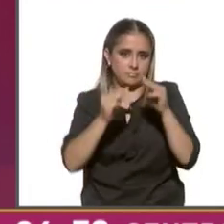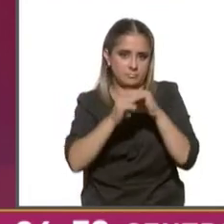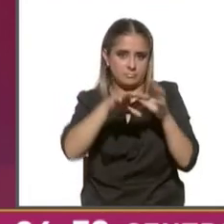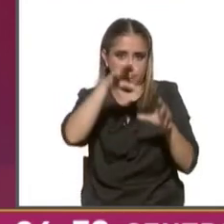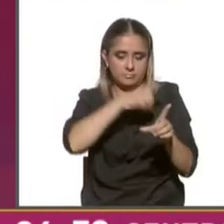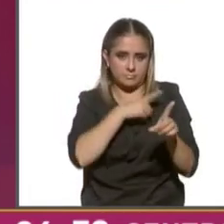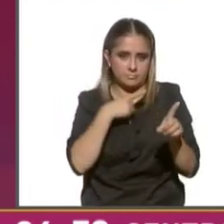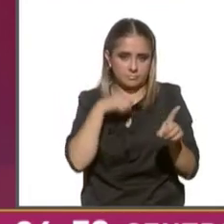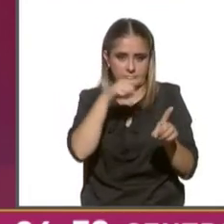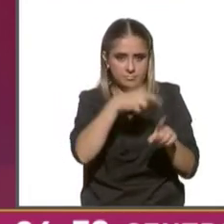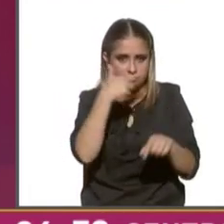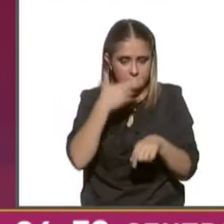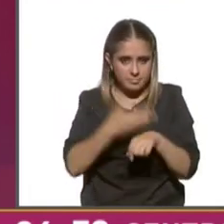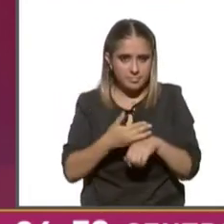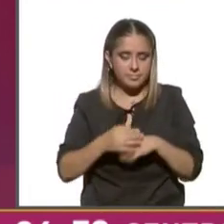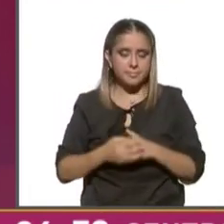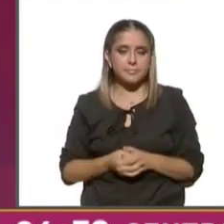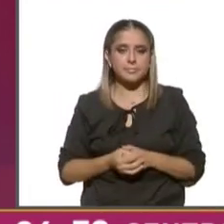este